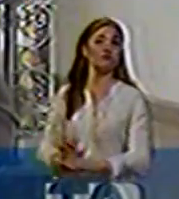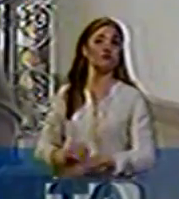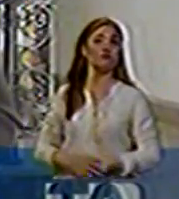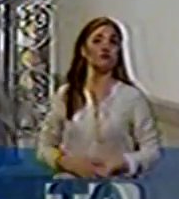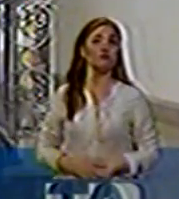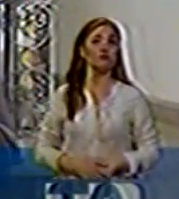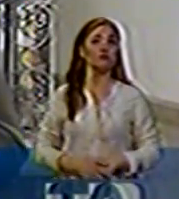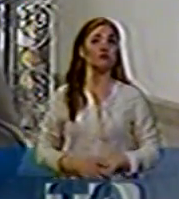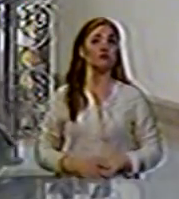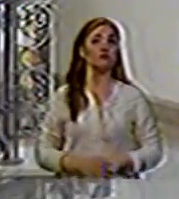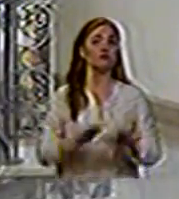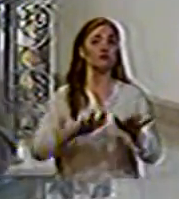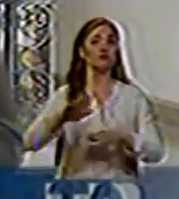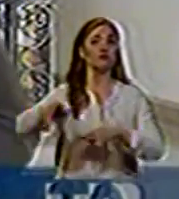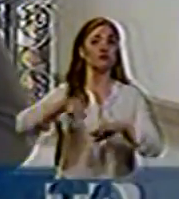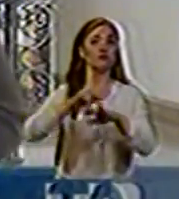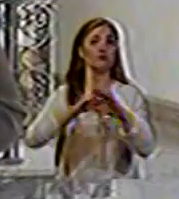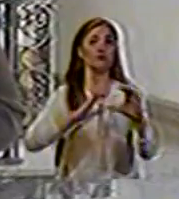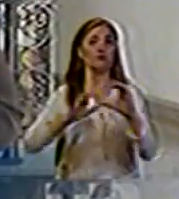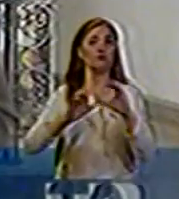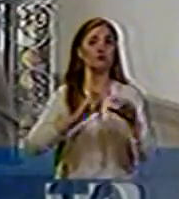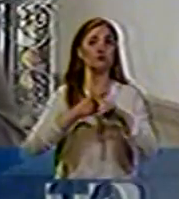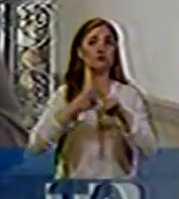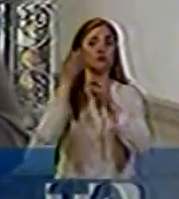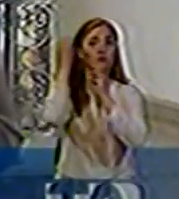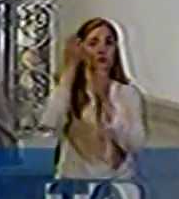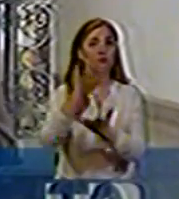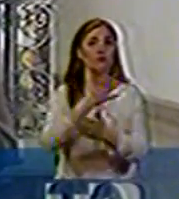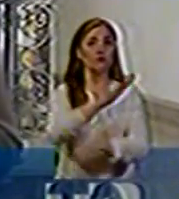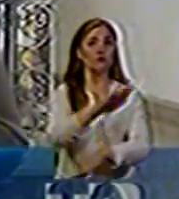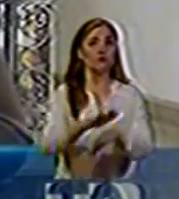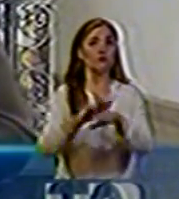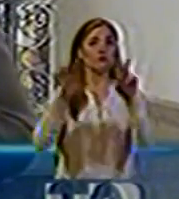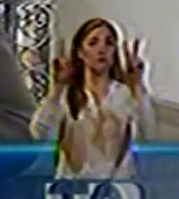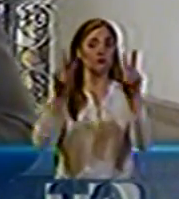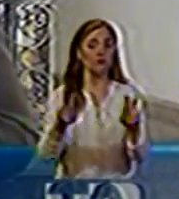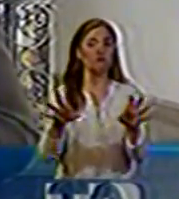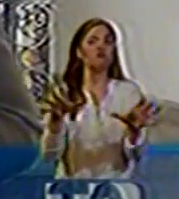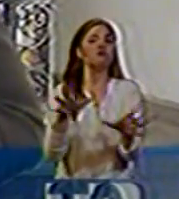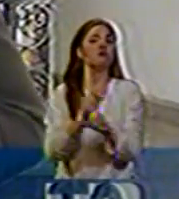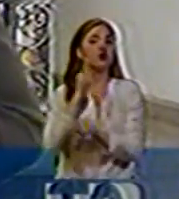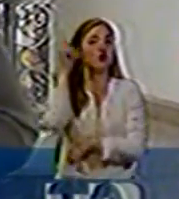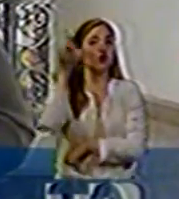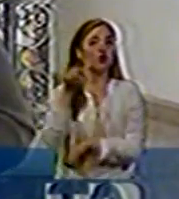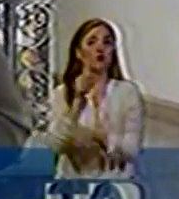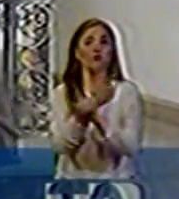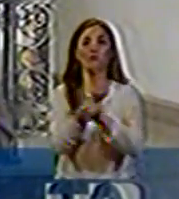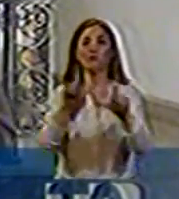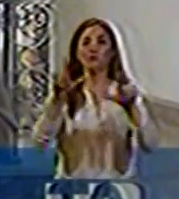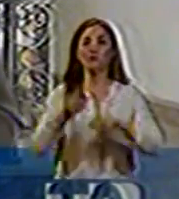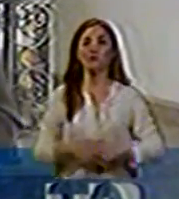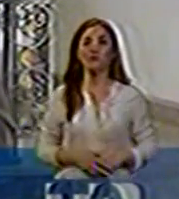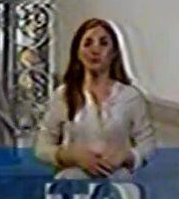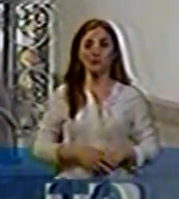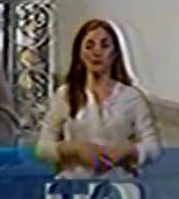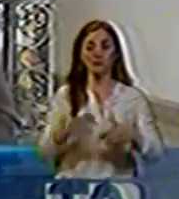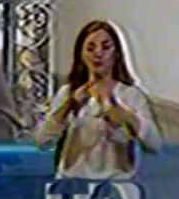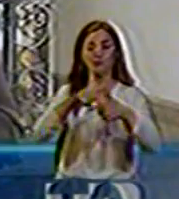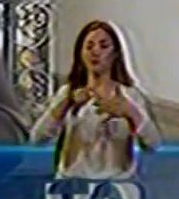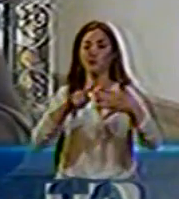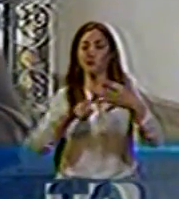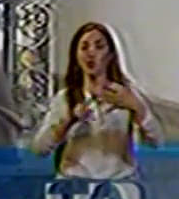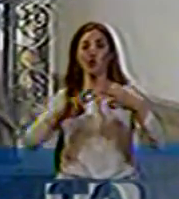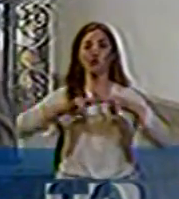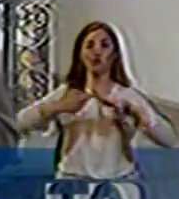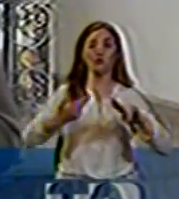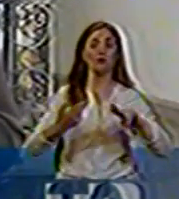saludamos. El secretario nacional de comunicación también hizo varios anuncios sobre las acciones que emprenderá el gobierno por la libertad de expresión. Entre estos, además de las